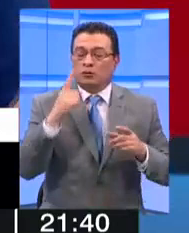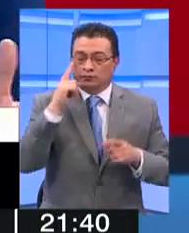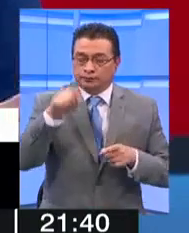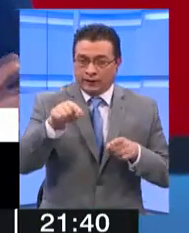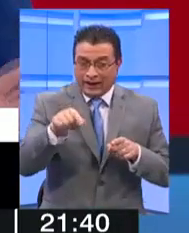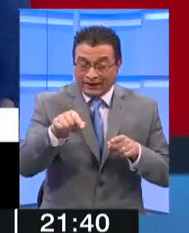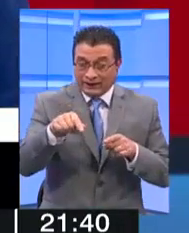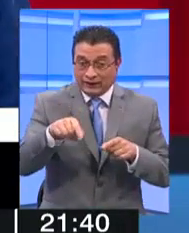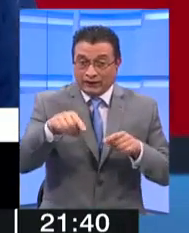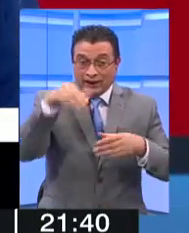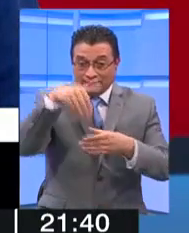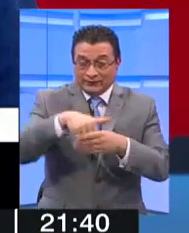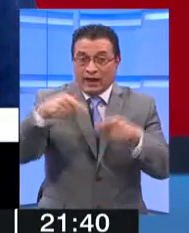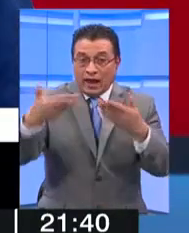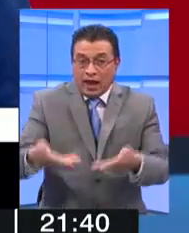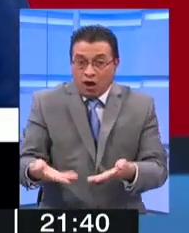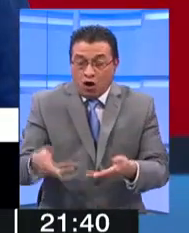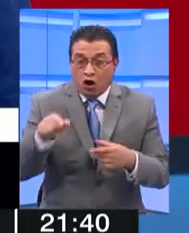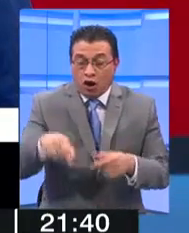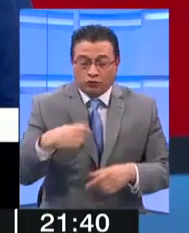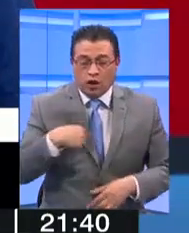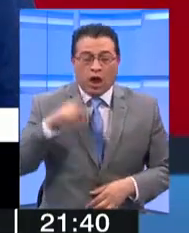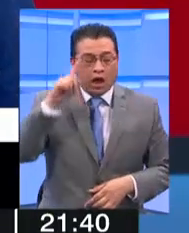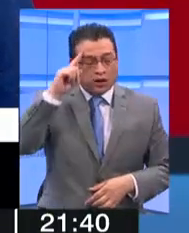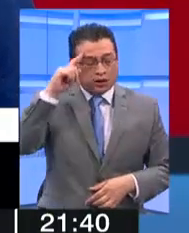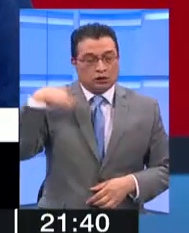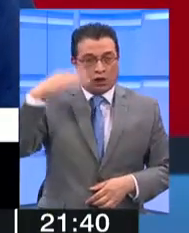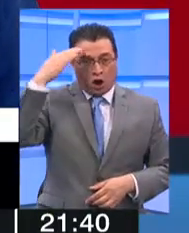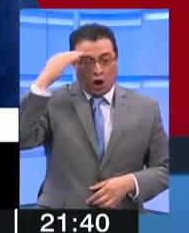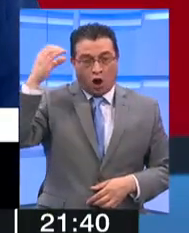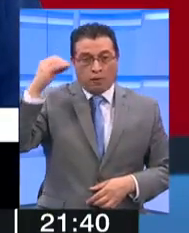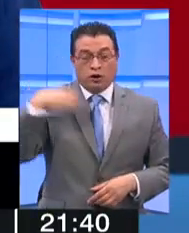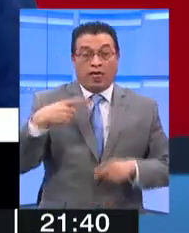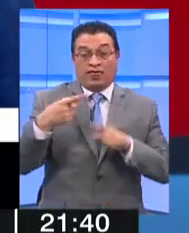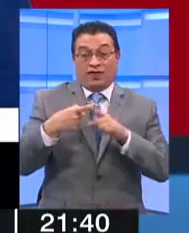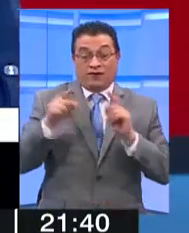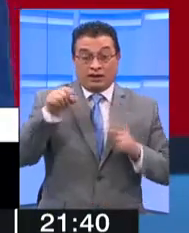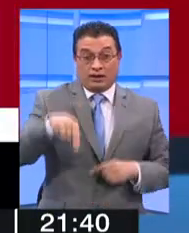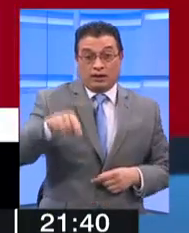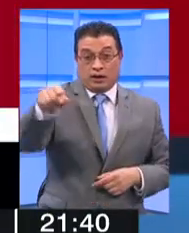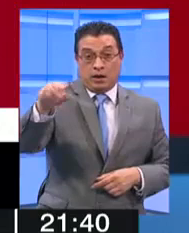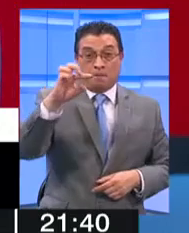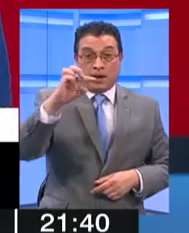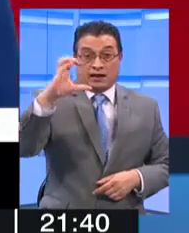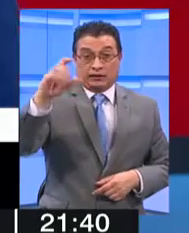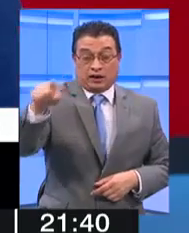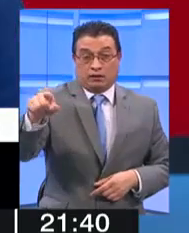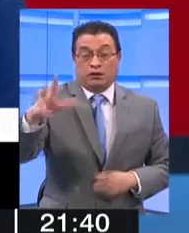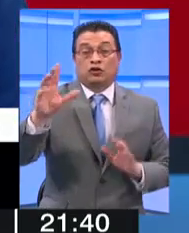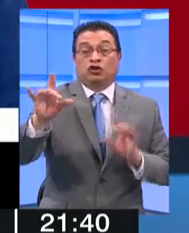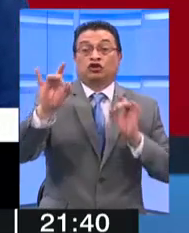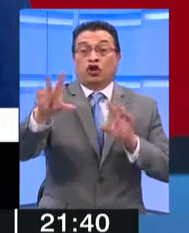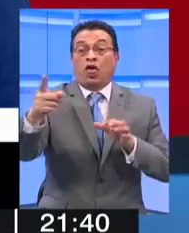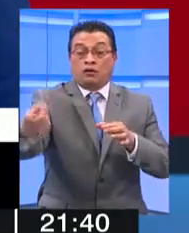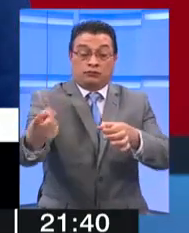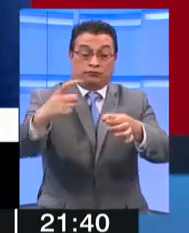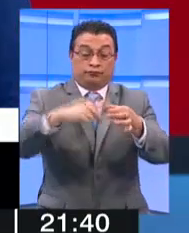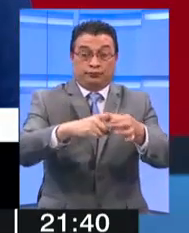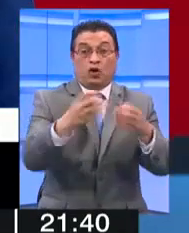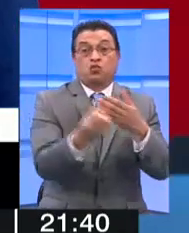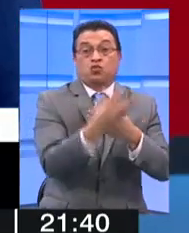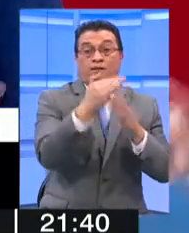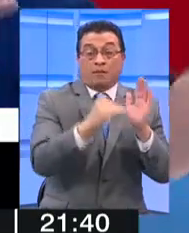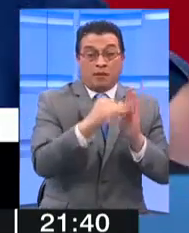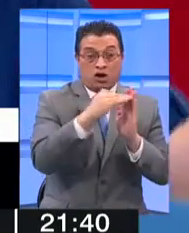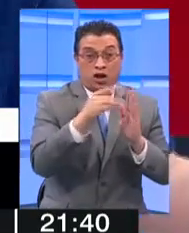esta pasada, en esta elección, nosotros tenemos una postura distinta a la que tomó el Partido Comunista, que es mantenerse en lo que es la nueva mayoría, y nosotros